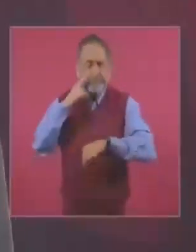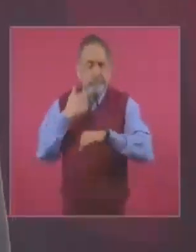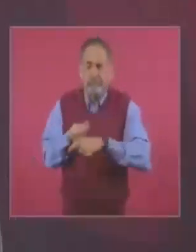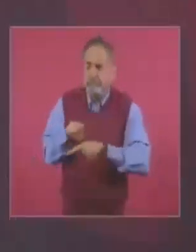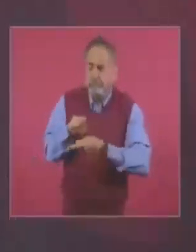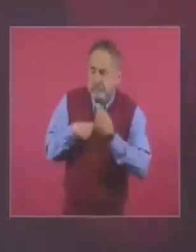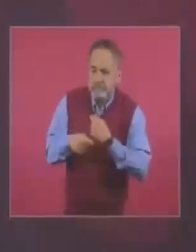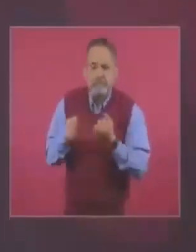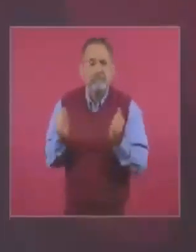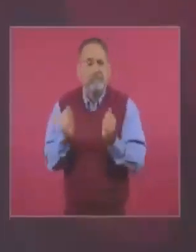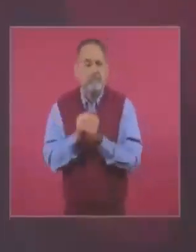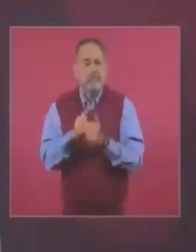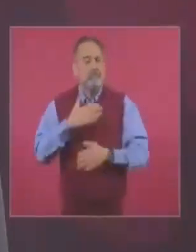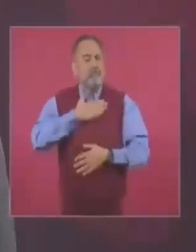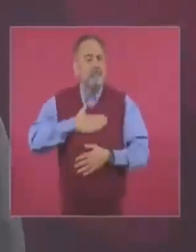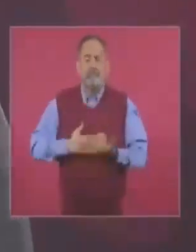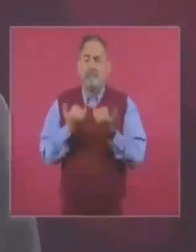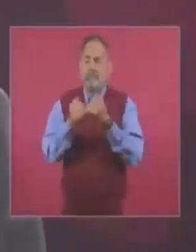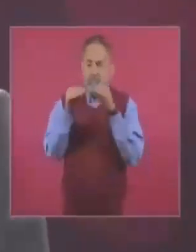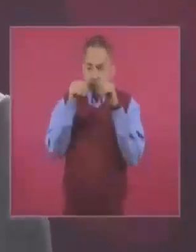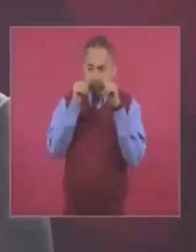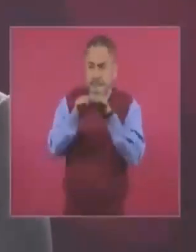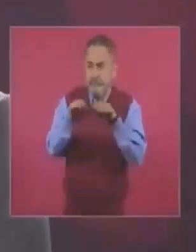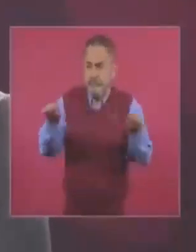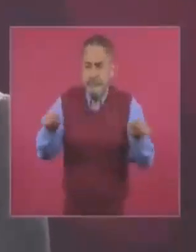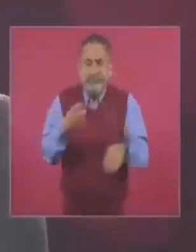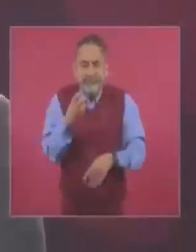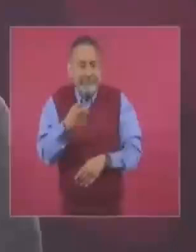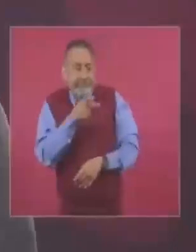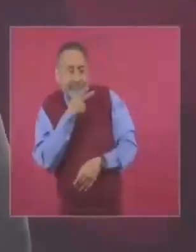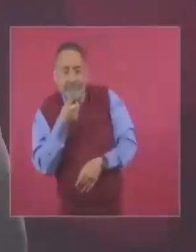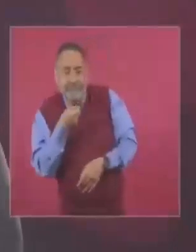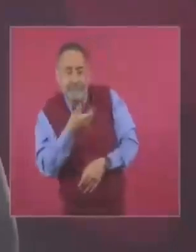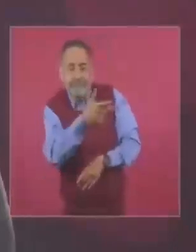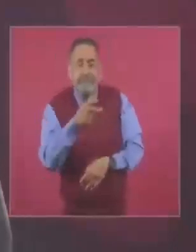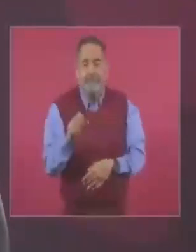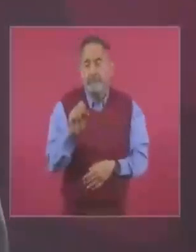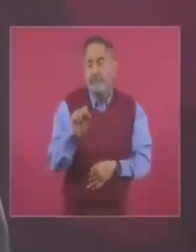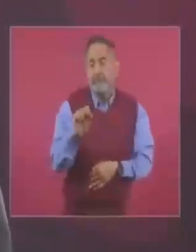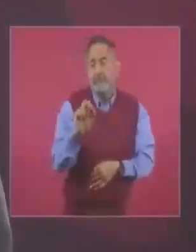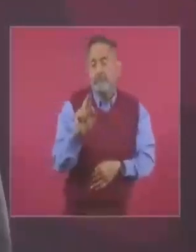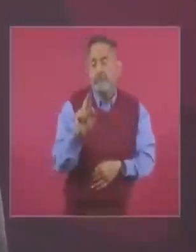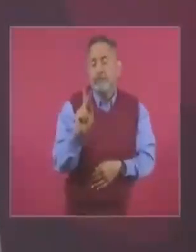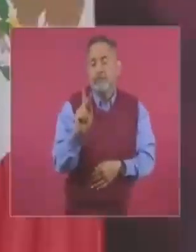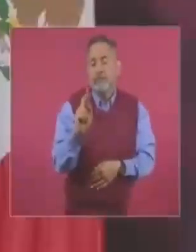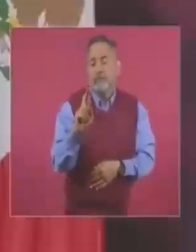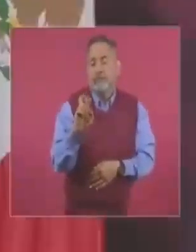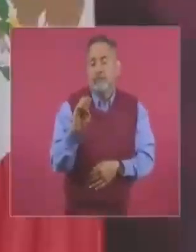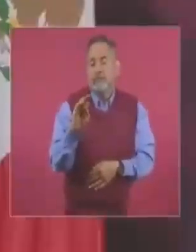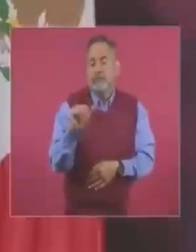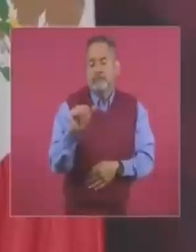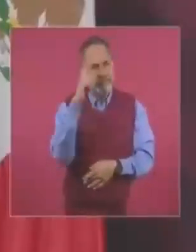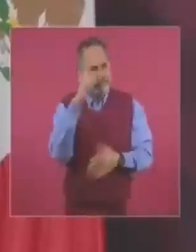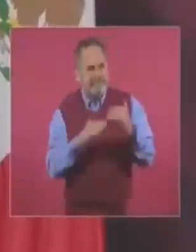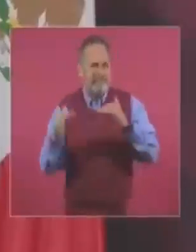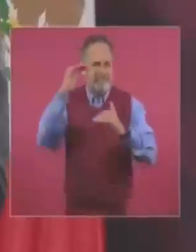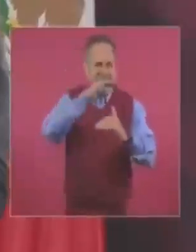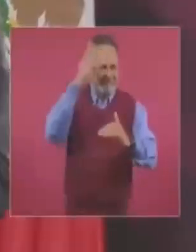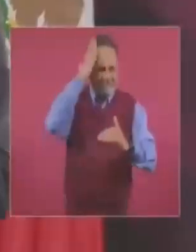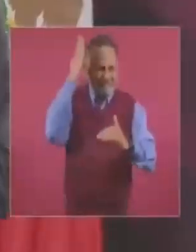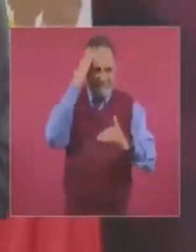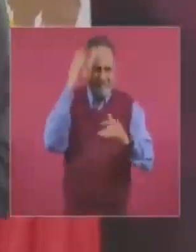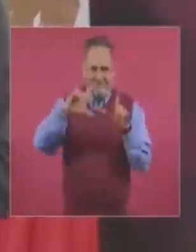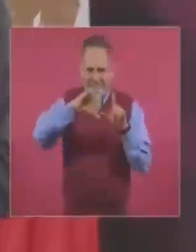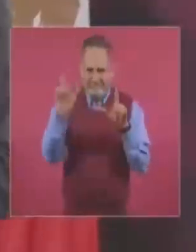presionar indebidamente a nuestro país para que no se haga esta reforma al Poder Judicial de la Federación. Y se refiere